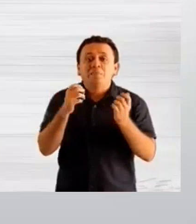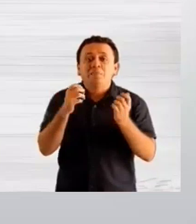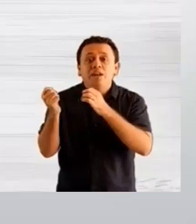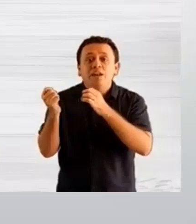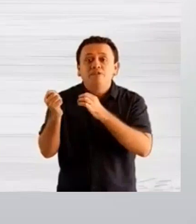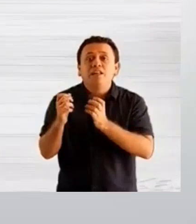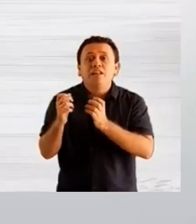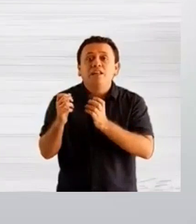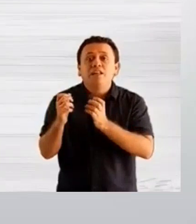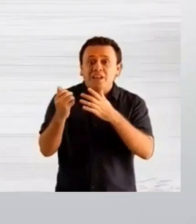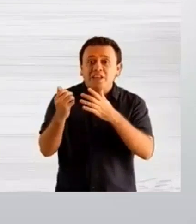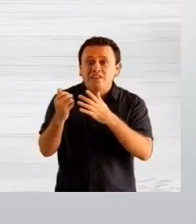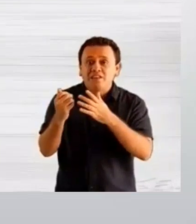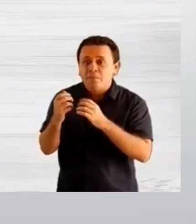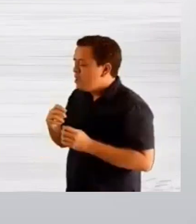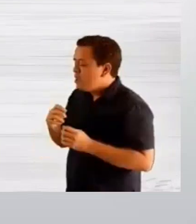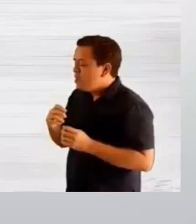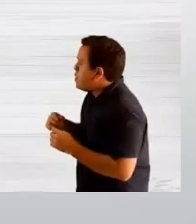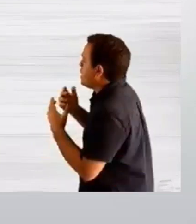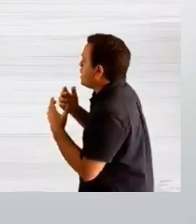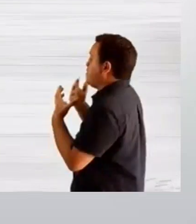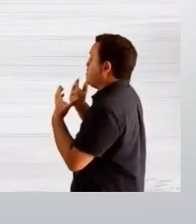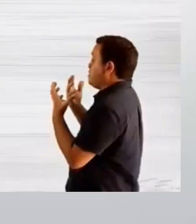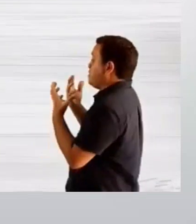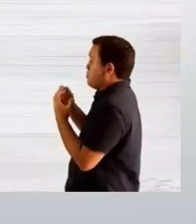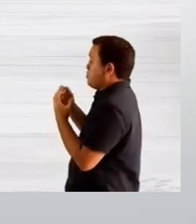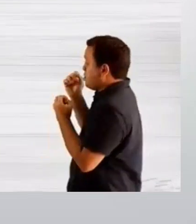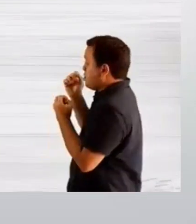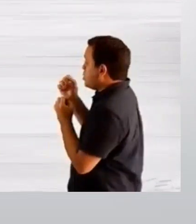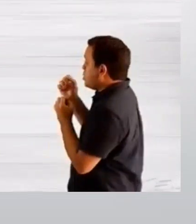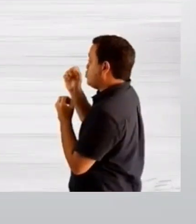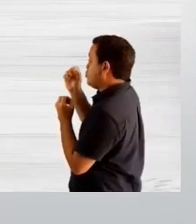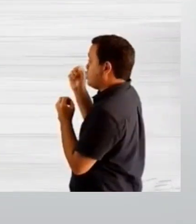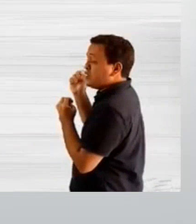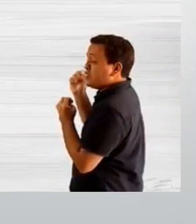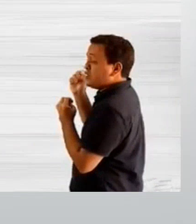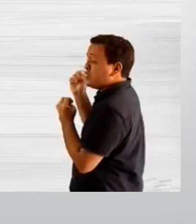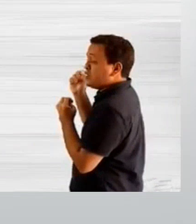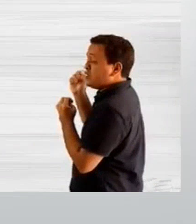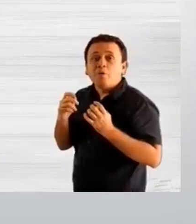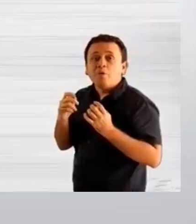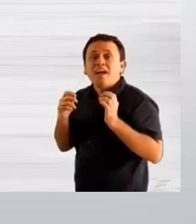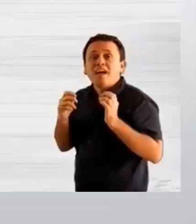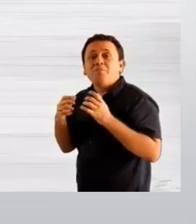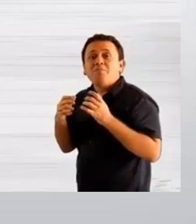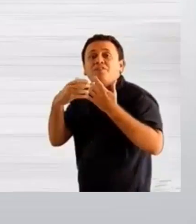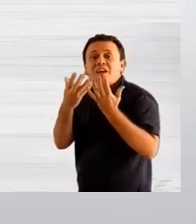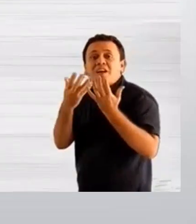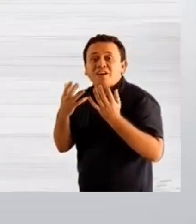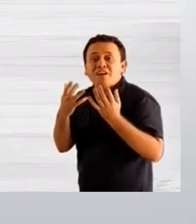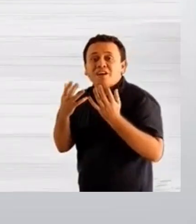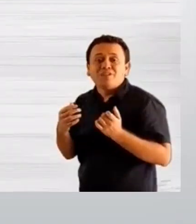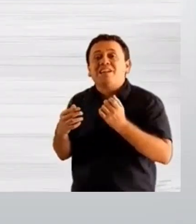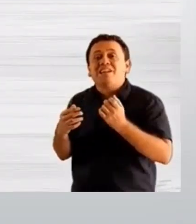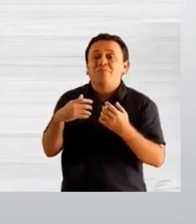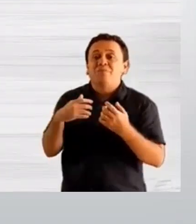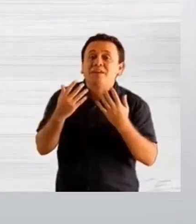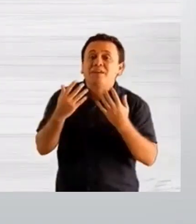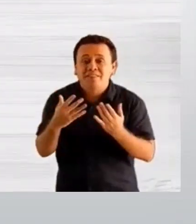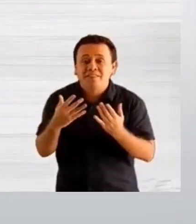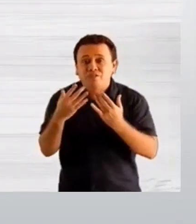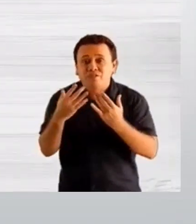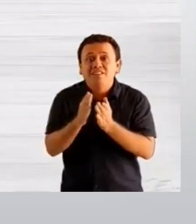variación, el cambio de la velocidad por unidad de tiempo. Para que se entienda mucho mejor, estos 3 metros por segundo al cuadrado, vamos a reescribirlos